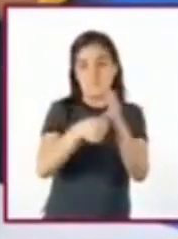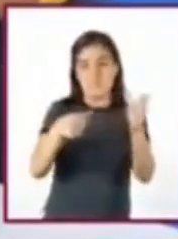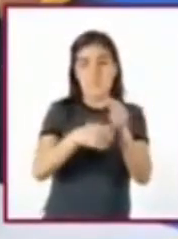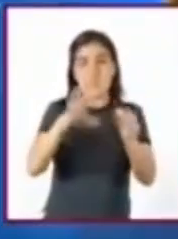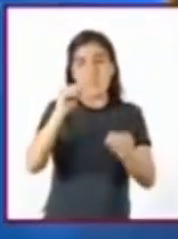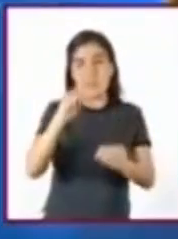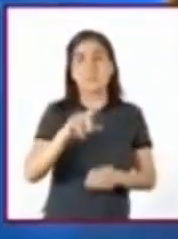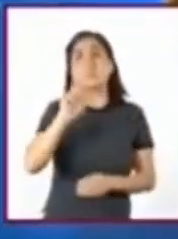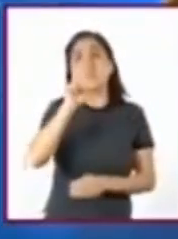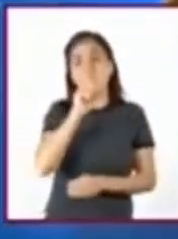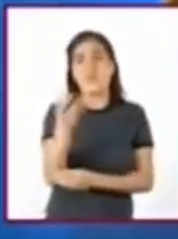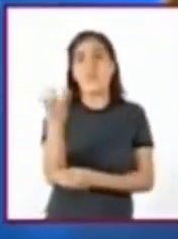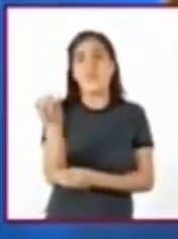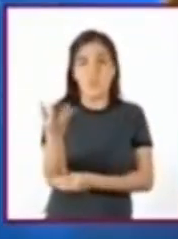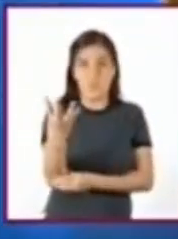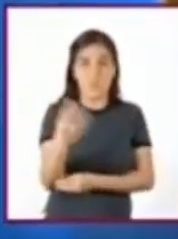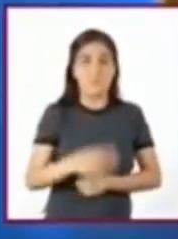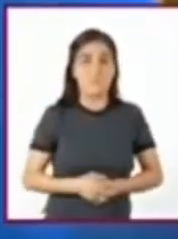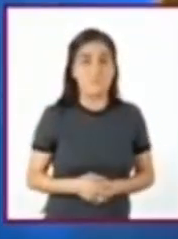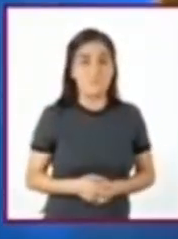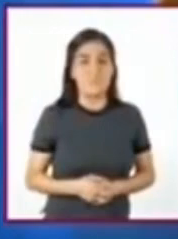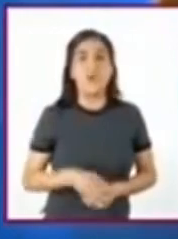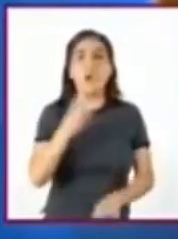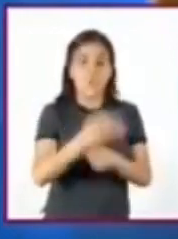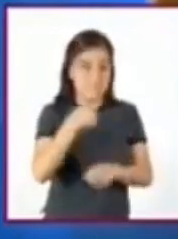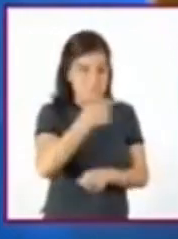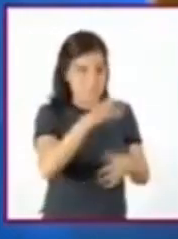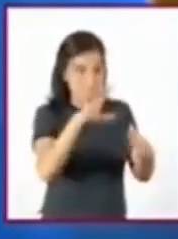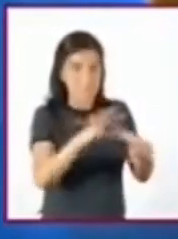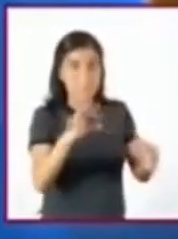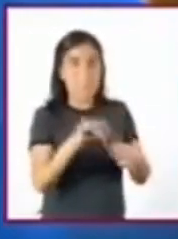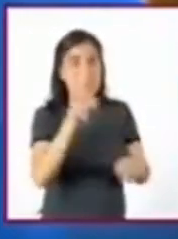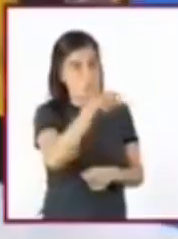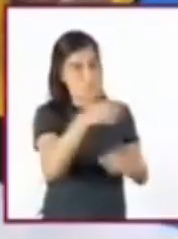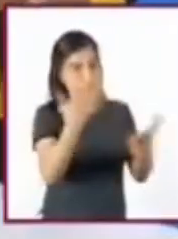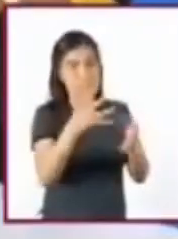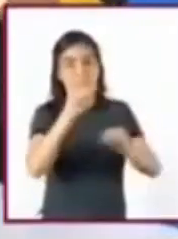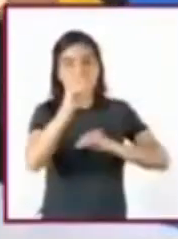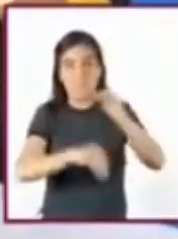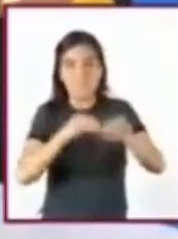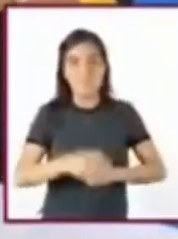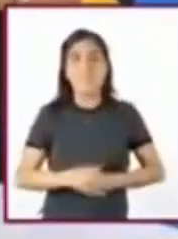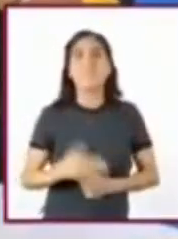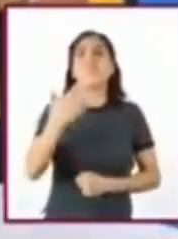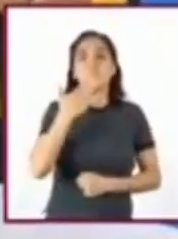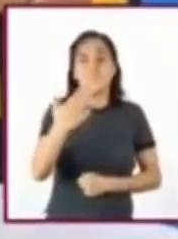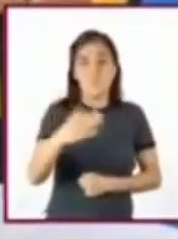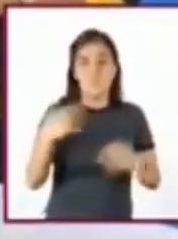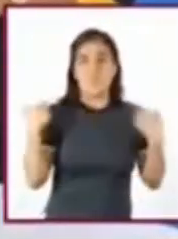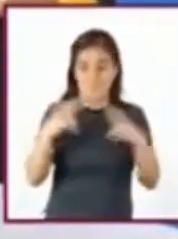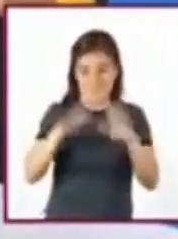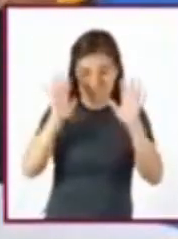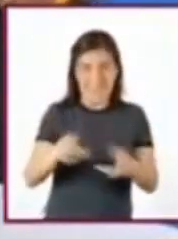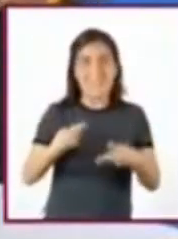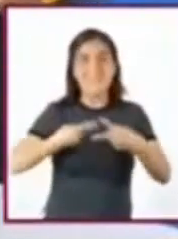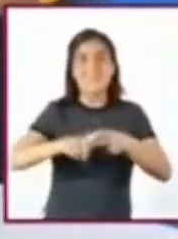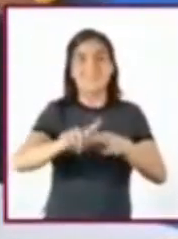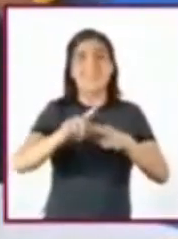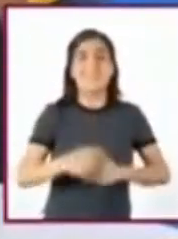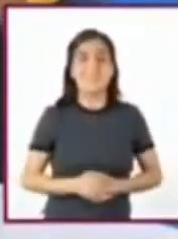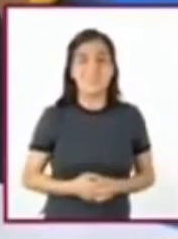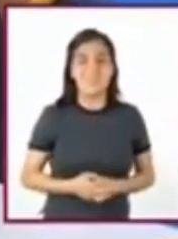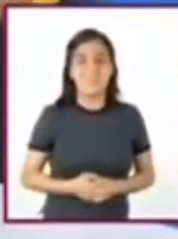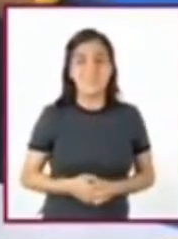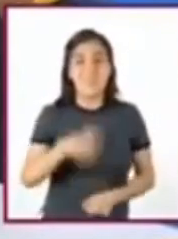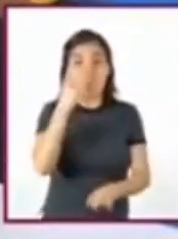foco. Enrique, te voy a decir lo que hay que hacer y tú lo vas realizando. Muy bien, maestra, manos a la obra.